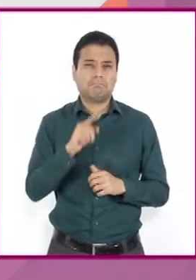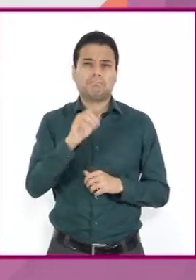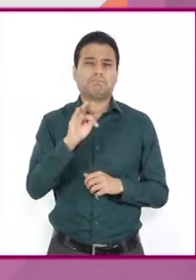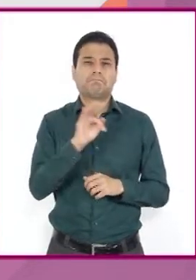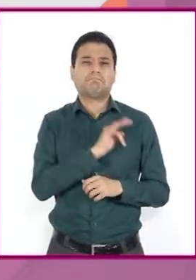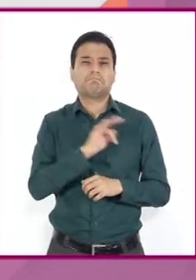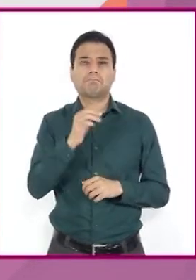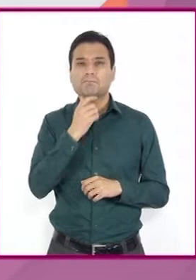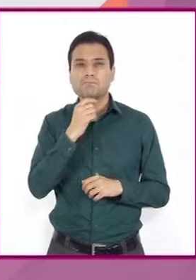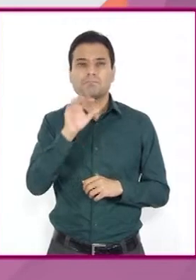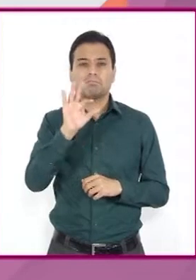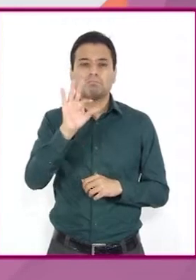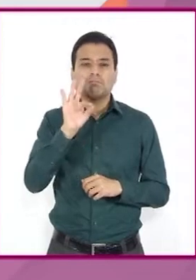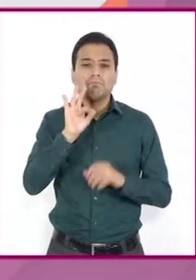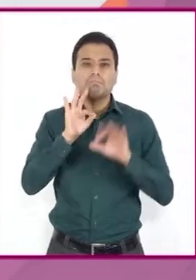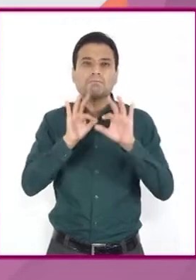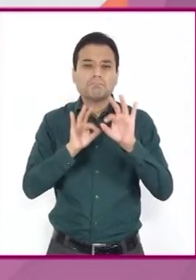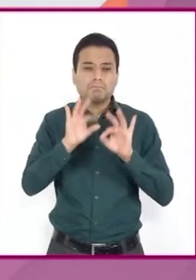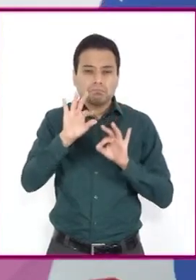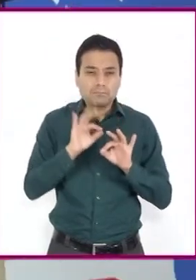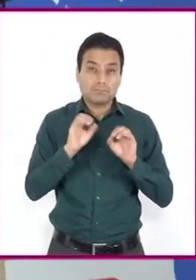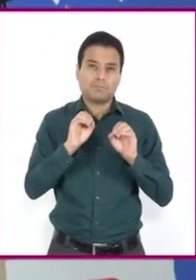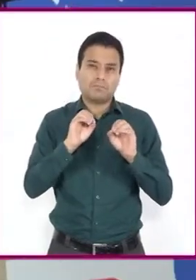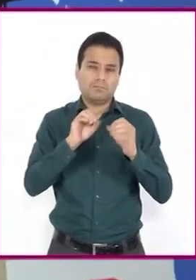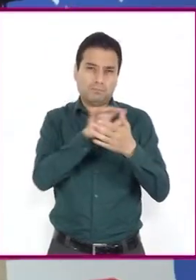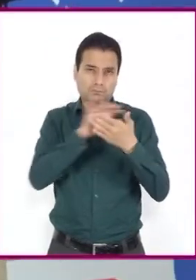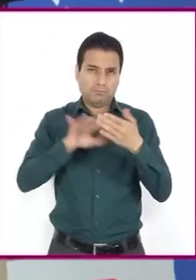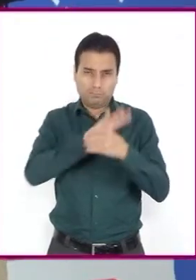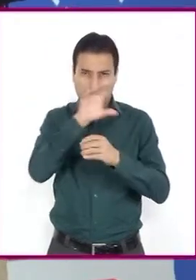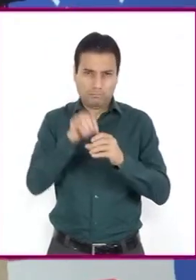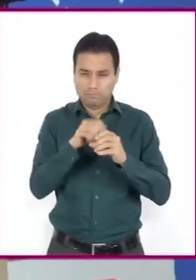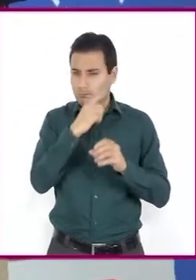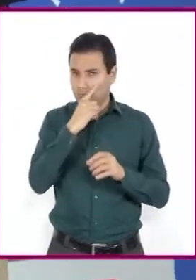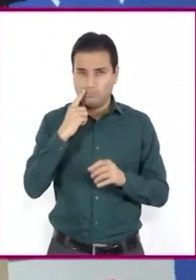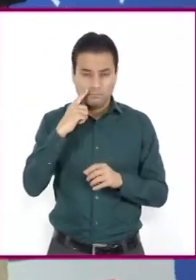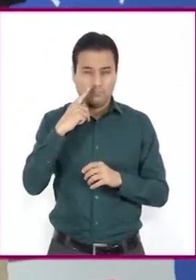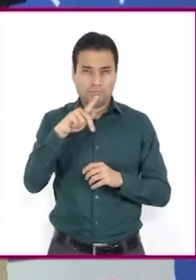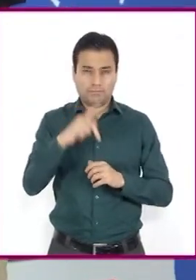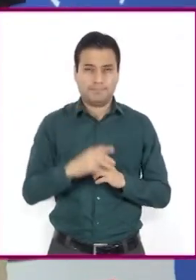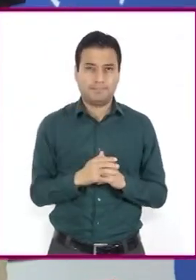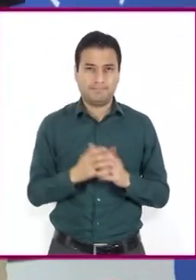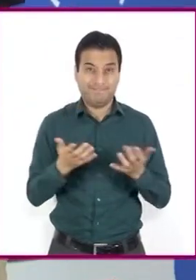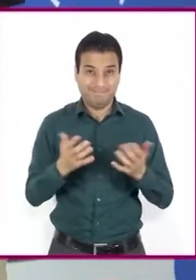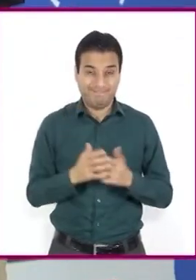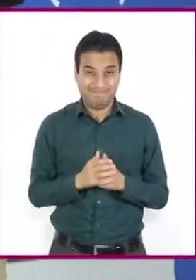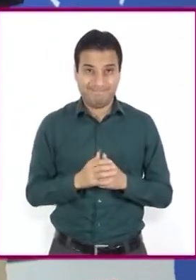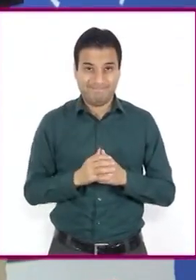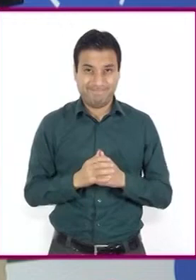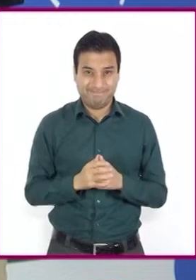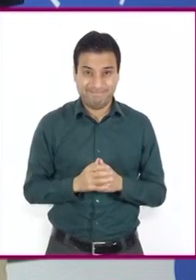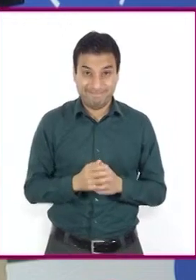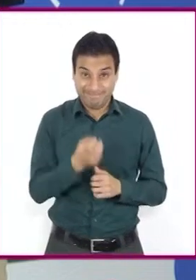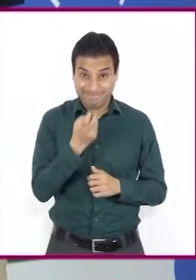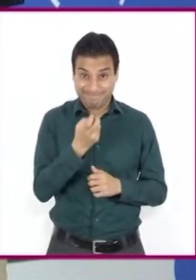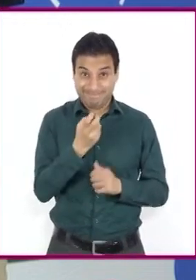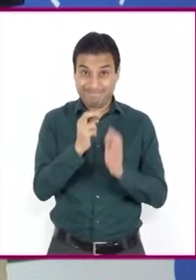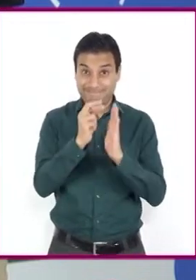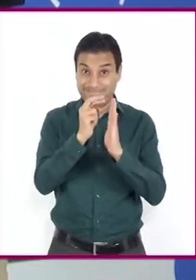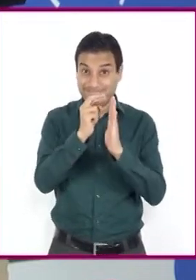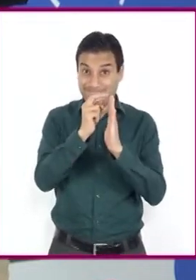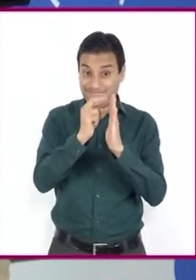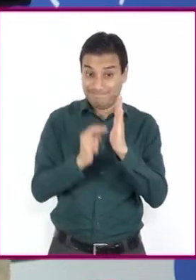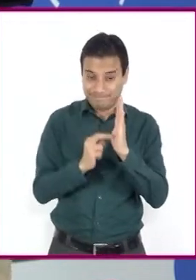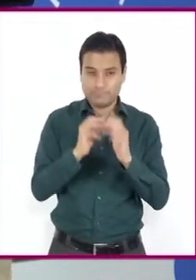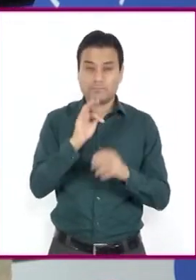saltos solo una de sus partes. Entonces, podemos mencionar que los textos discontinuos se pueden leer de una